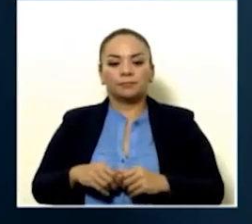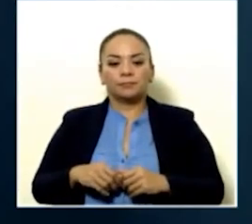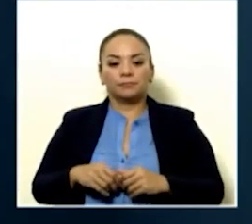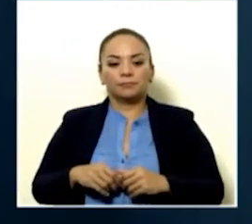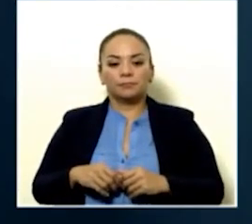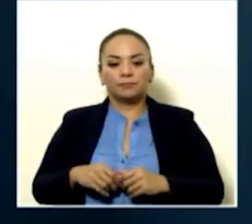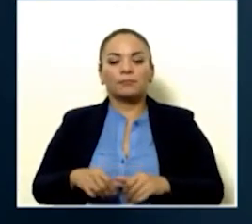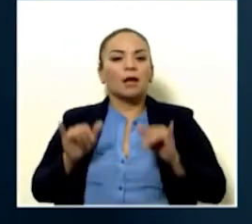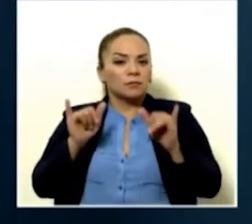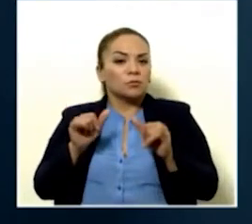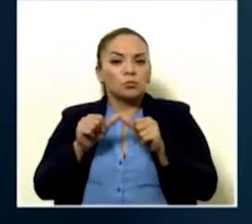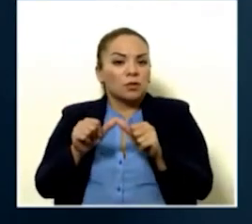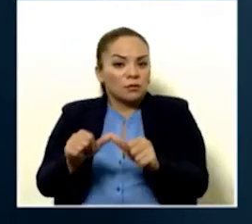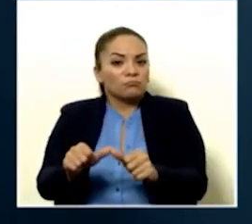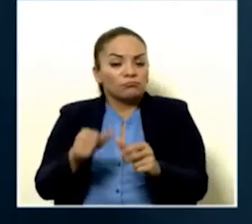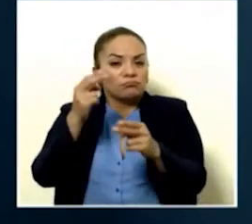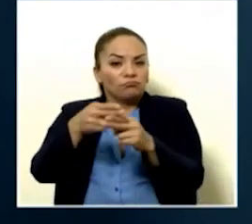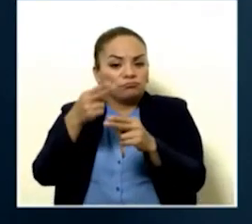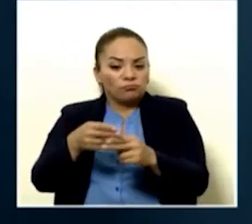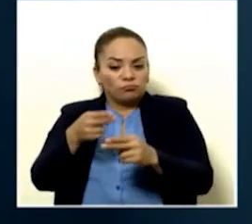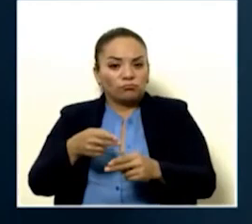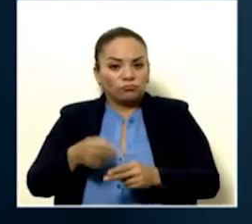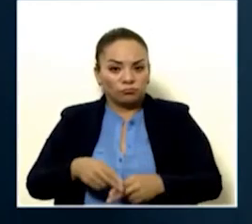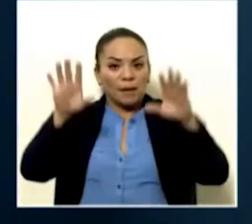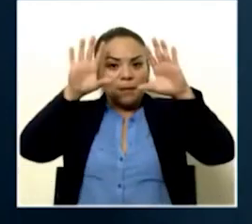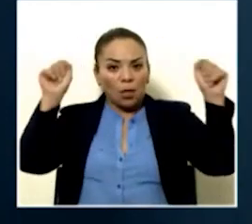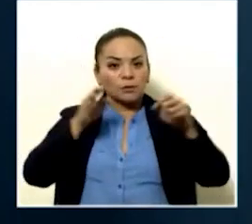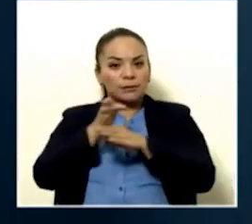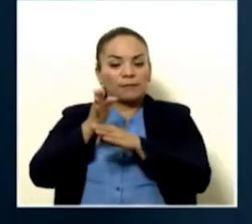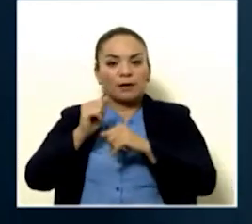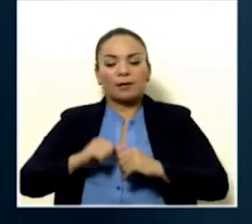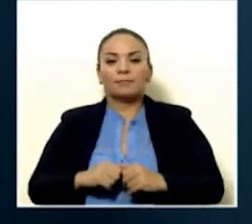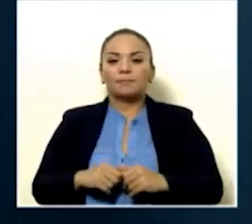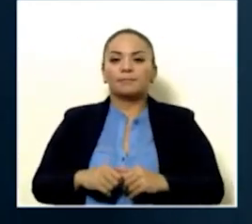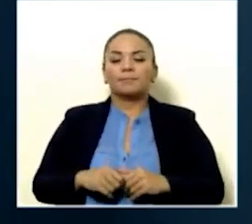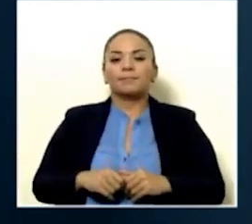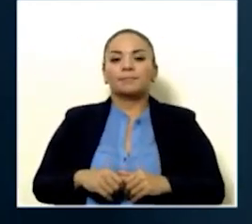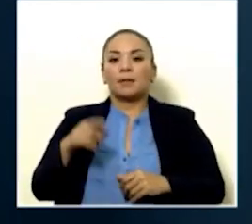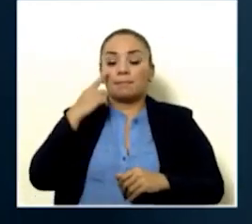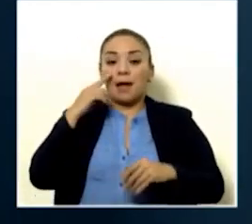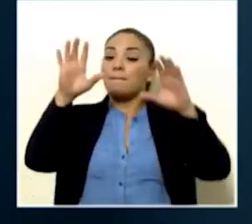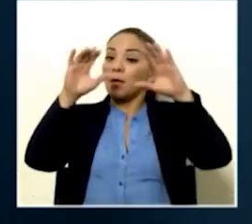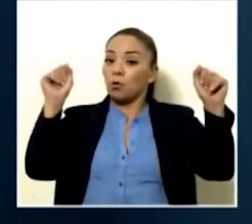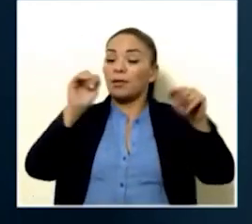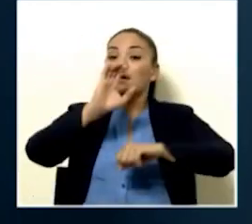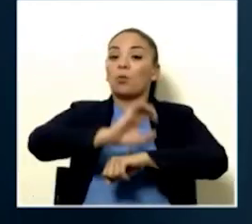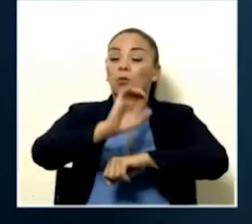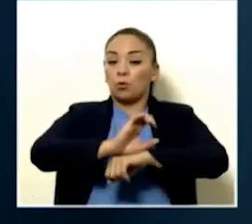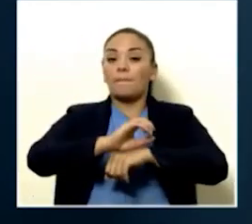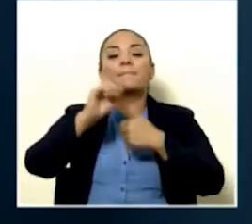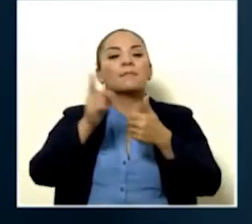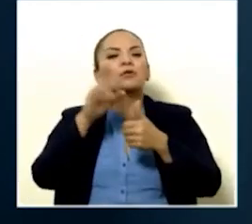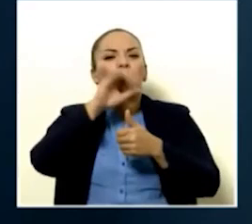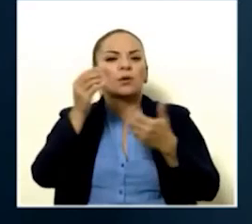Y así puedo seguir con los nombramientos de los embajadores de carrera. En el caso del embajador ante Ecuador, se consideró